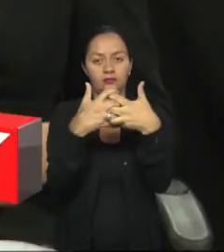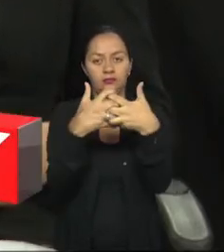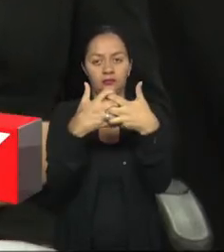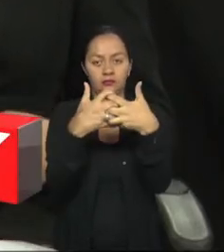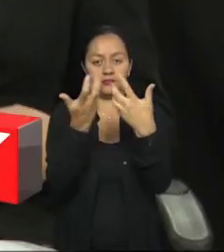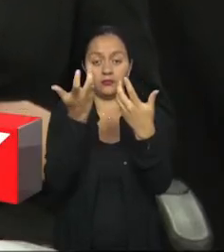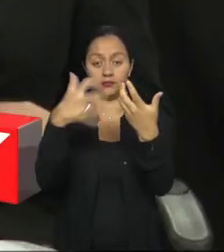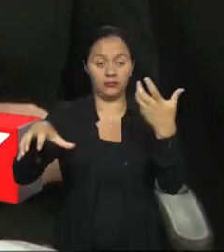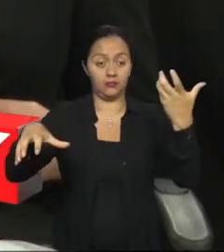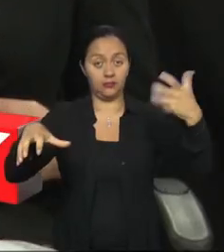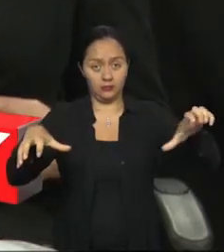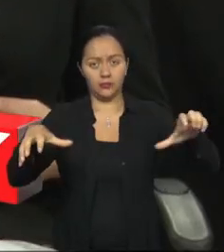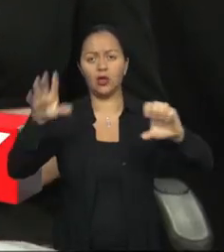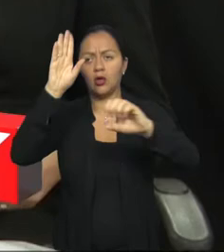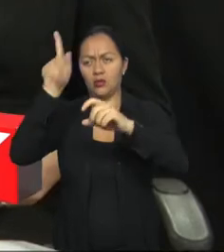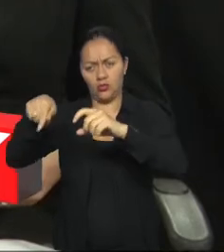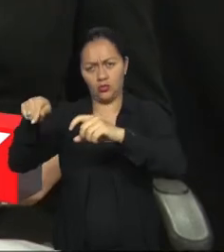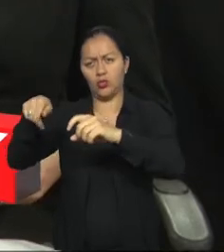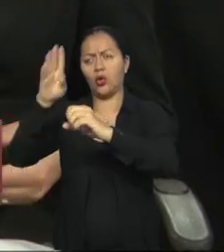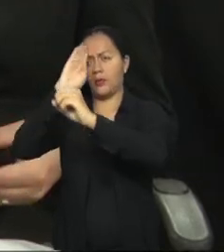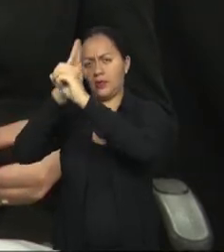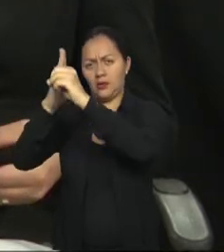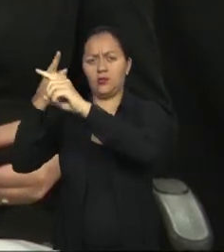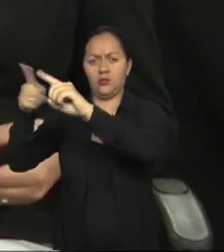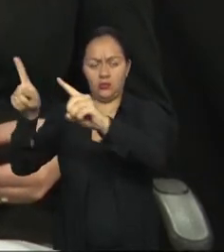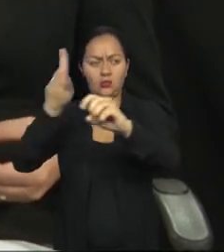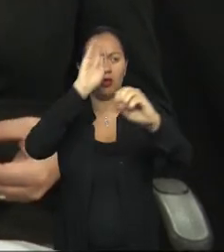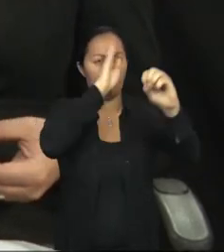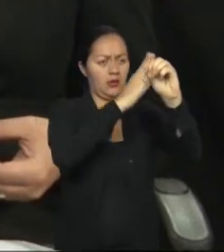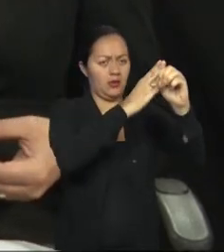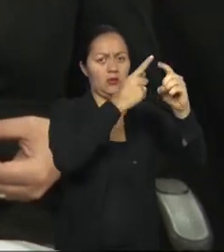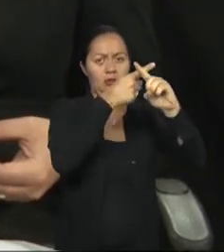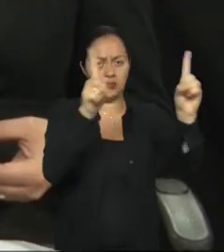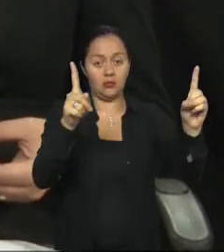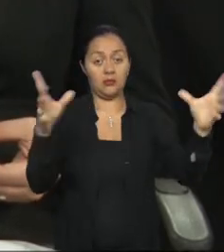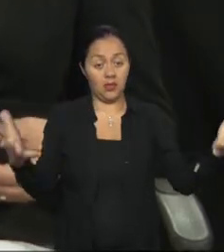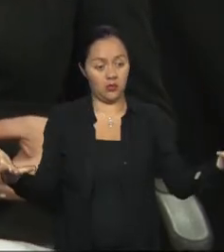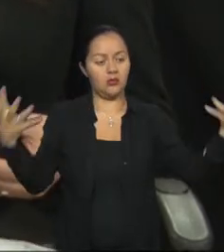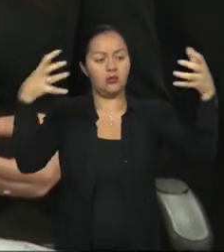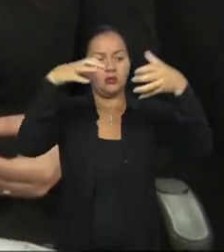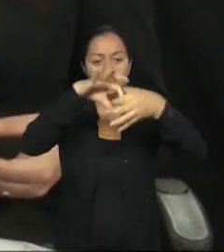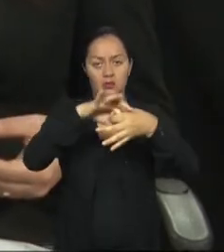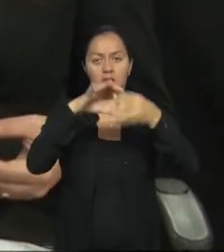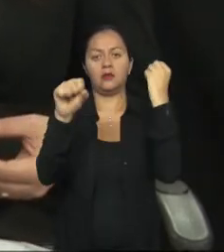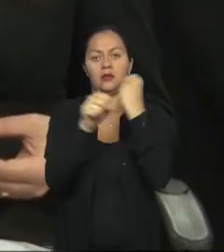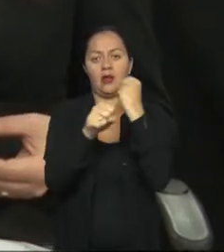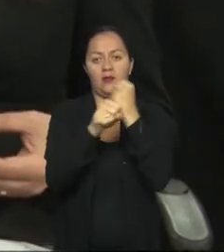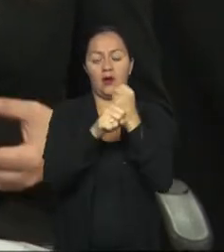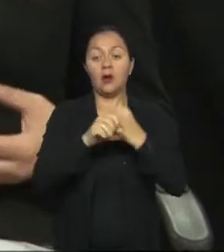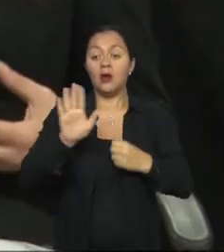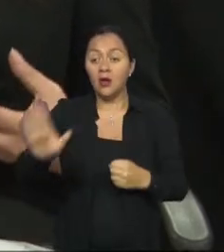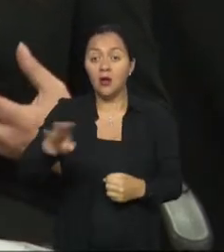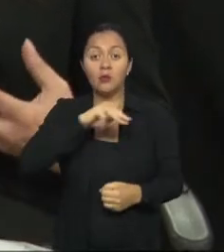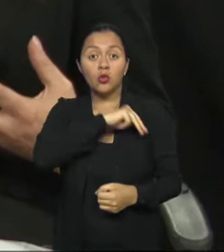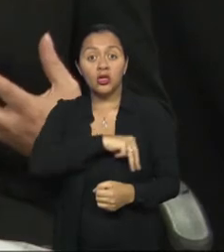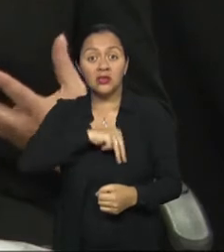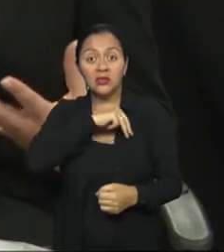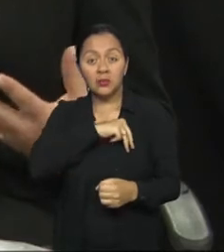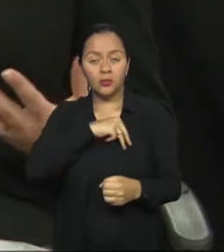hacer. Para un gobierno local es difícil a veces iniciar con esta idea